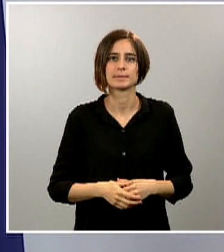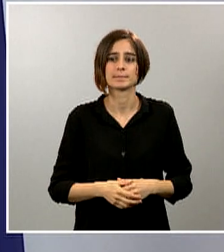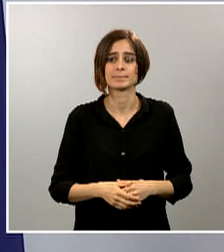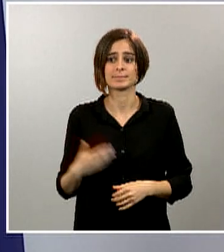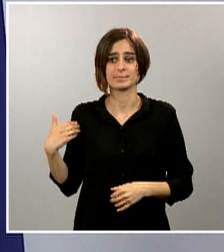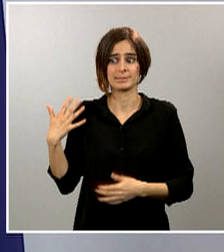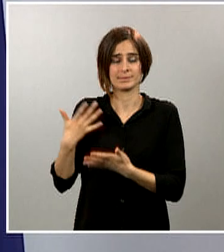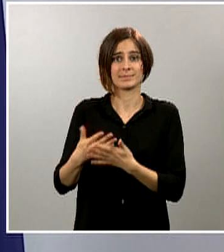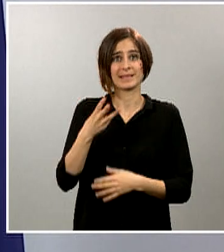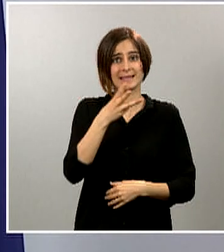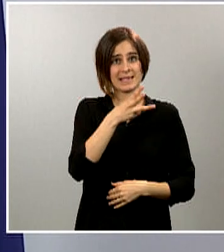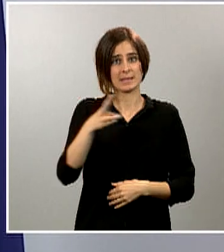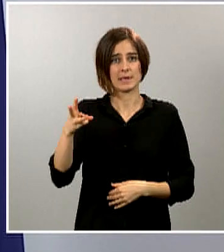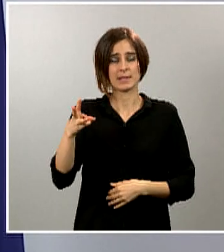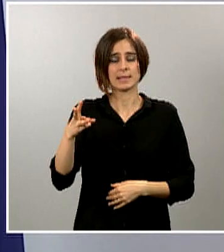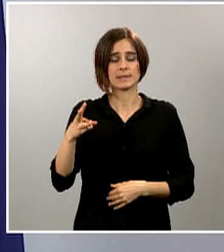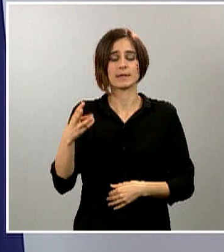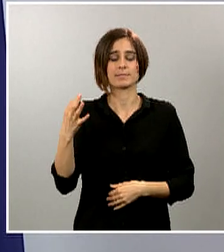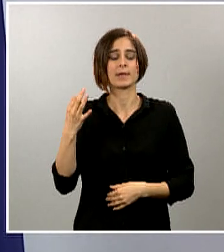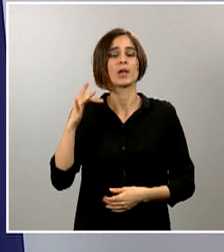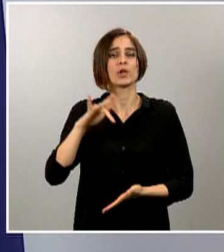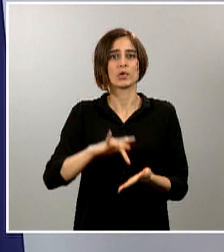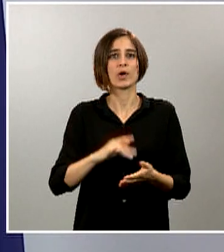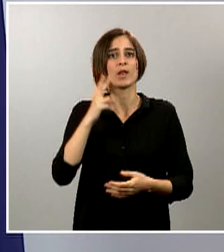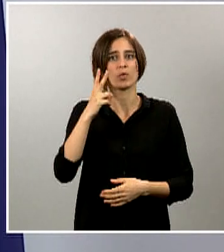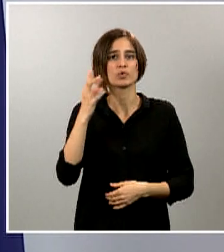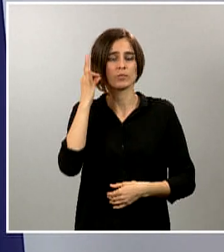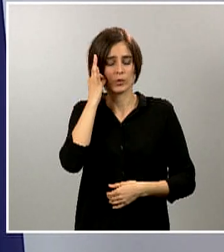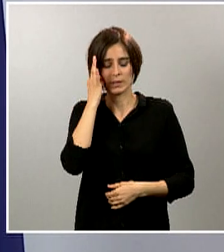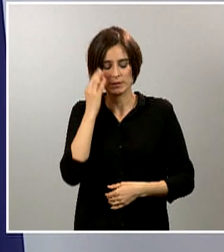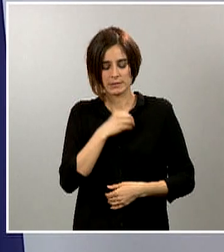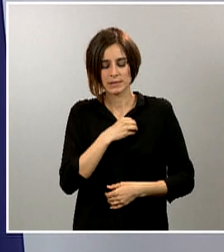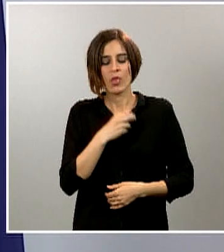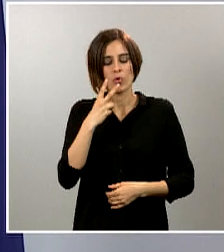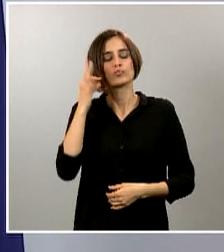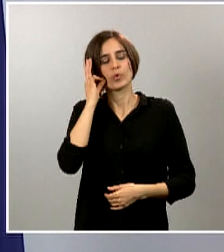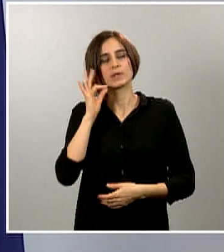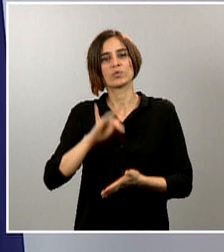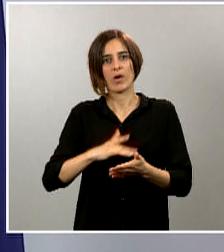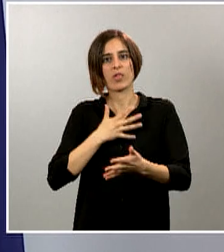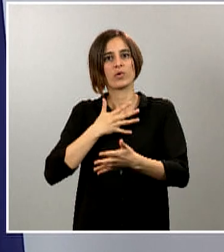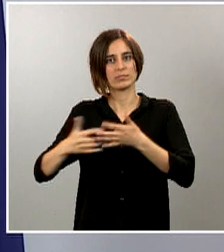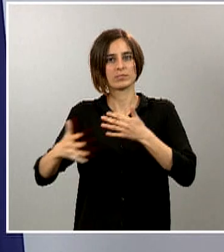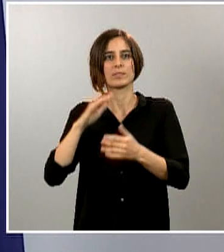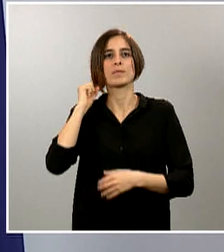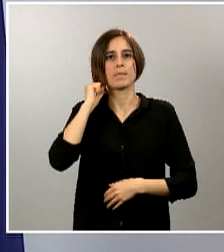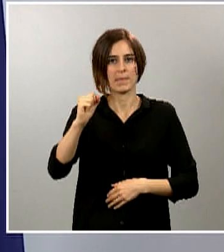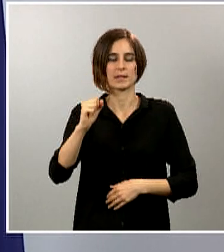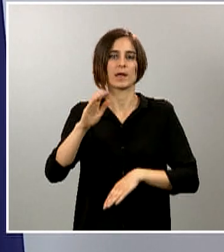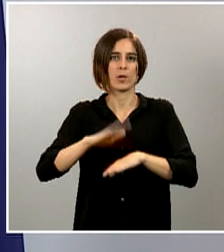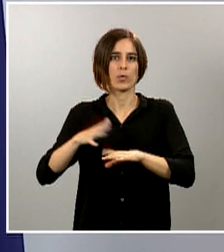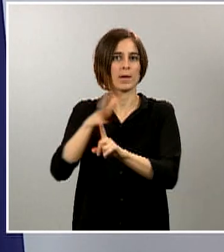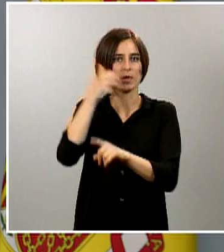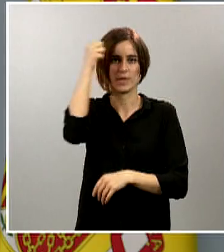tenemos 2 mujeres, hemos tenido la desgracia de 2 mujeres asesinadas por la violencia machista. Pero quiero decir que es